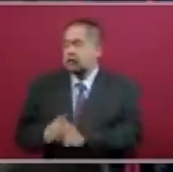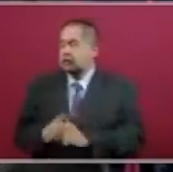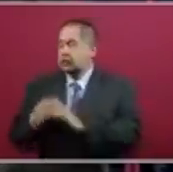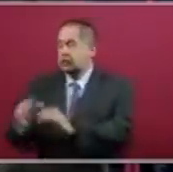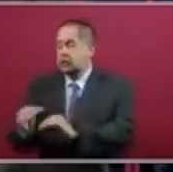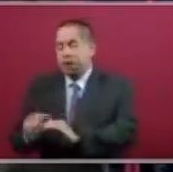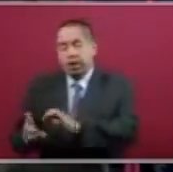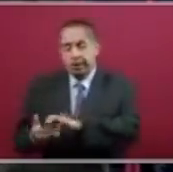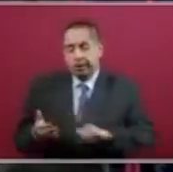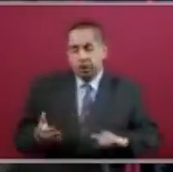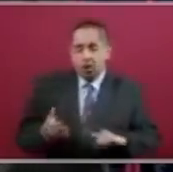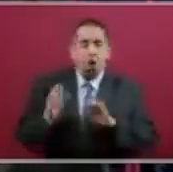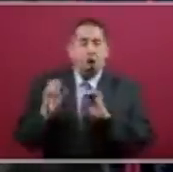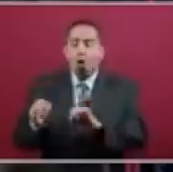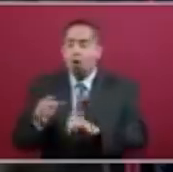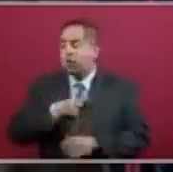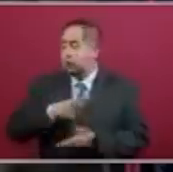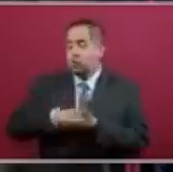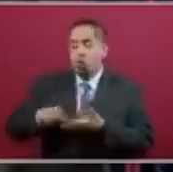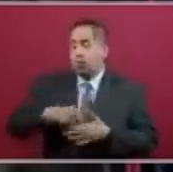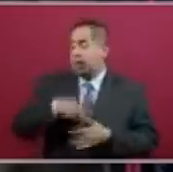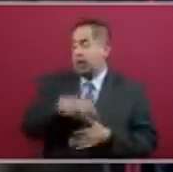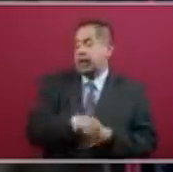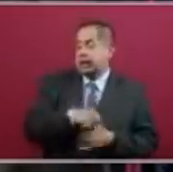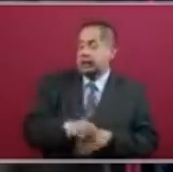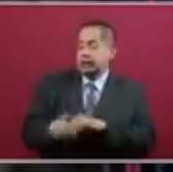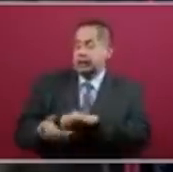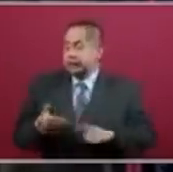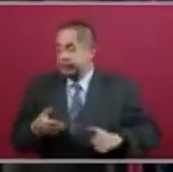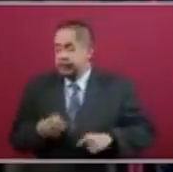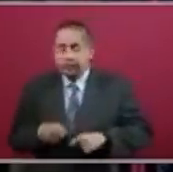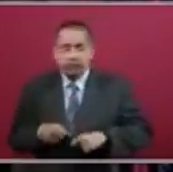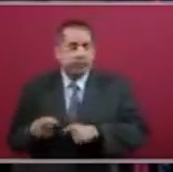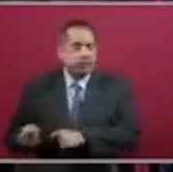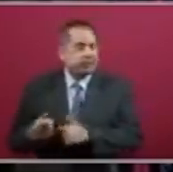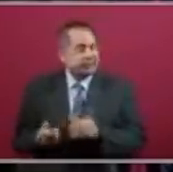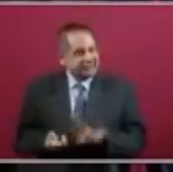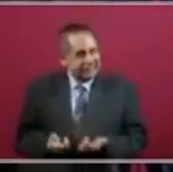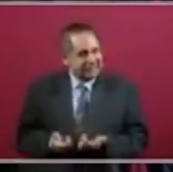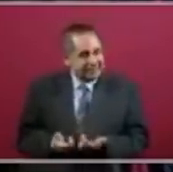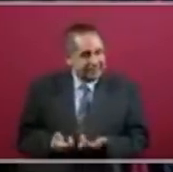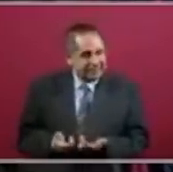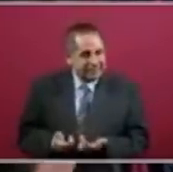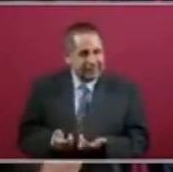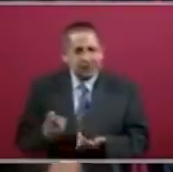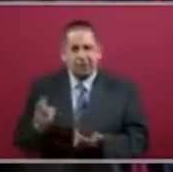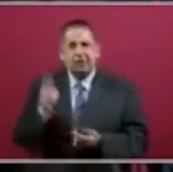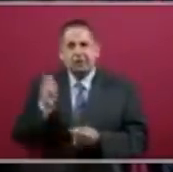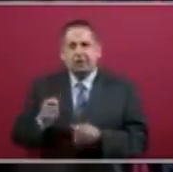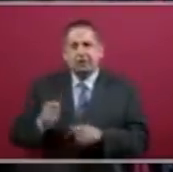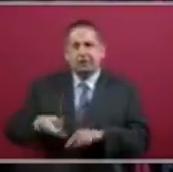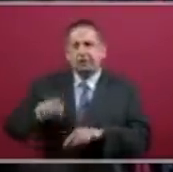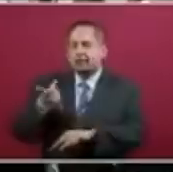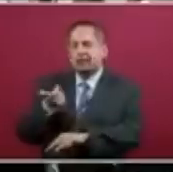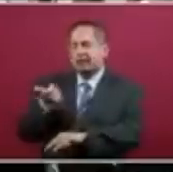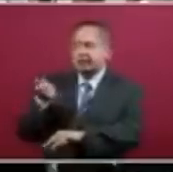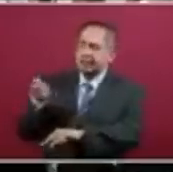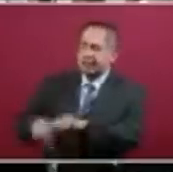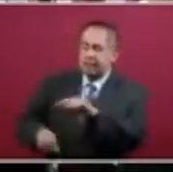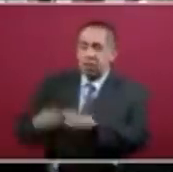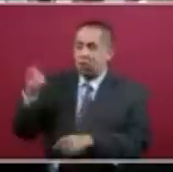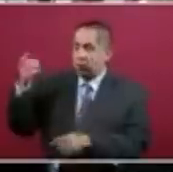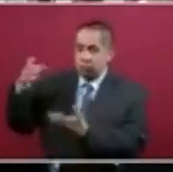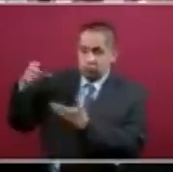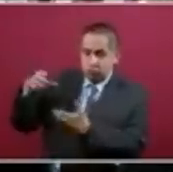nos tienes que comprar ciertas cosas, o digamos, pues quitarles el dinero que ya están